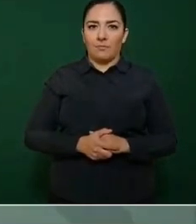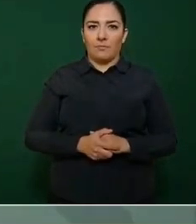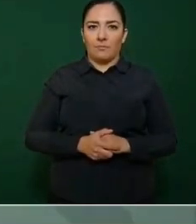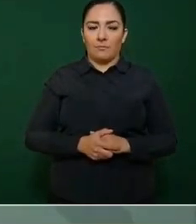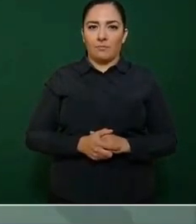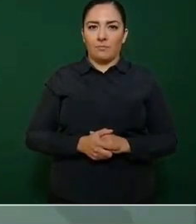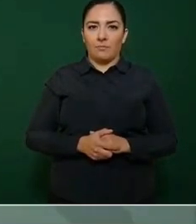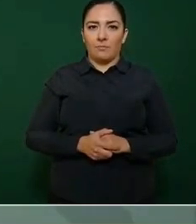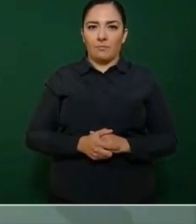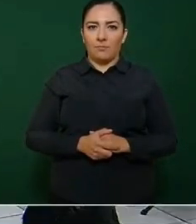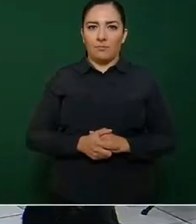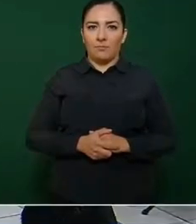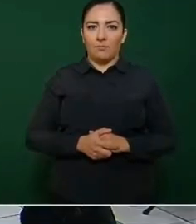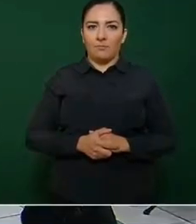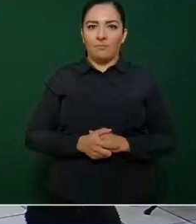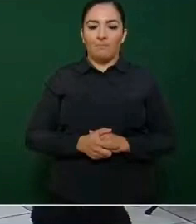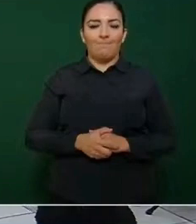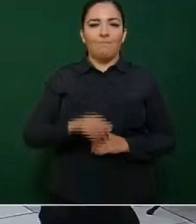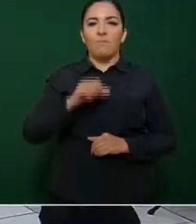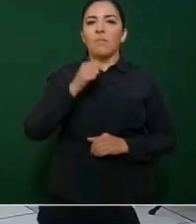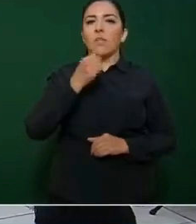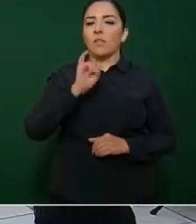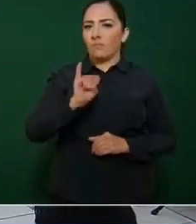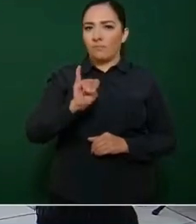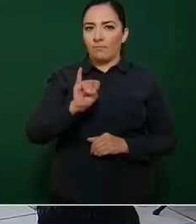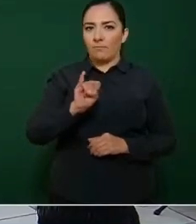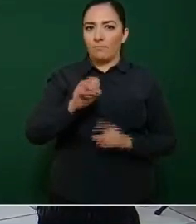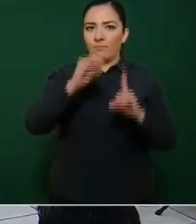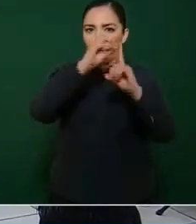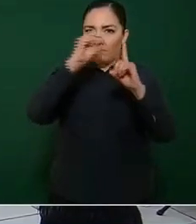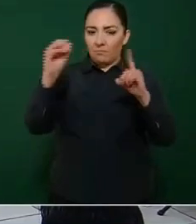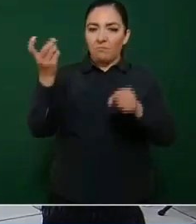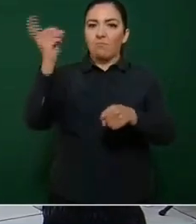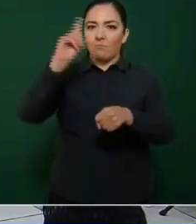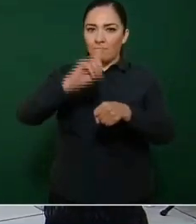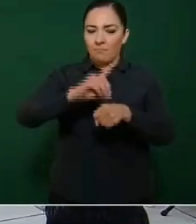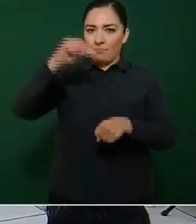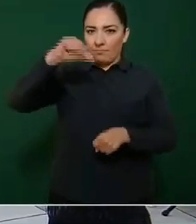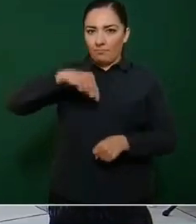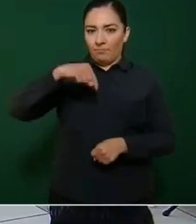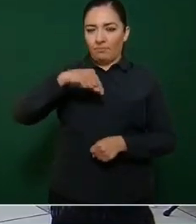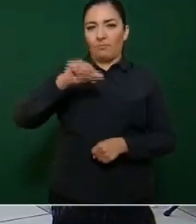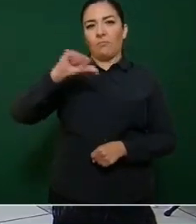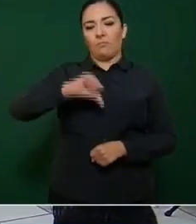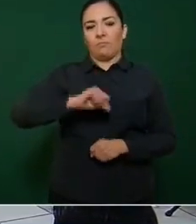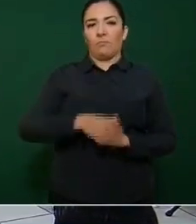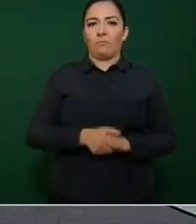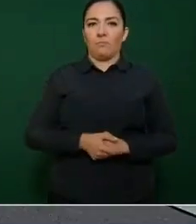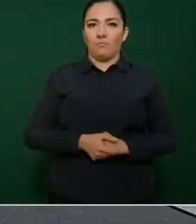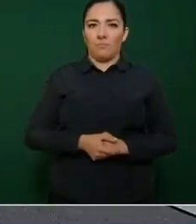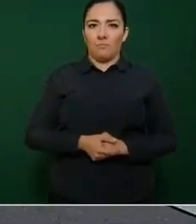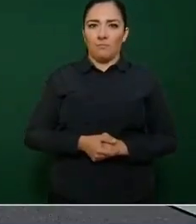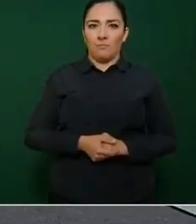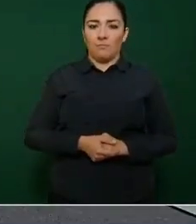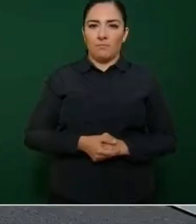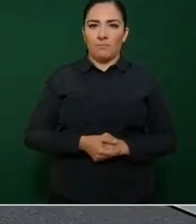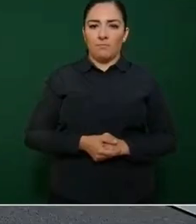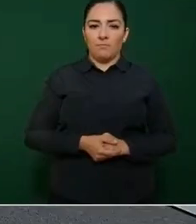esa es la mecánica ese es el orden del día adelante manos